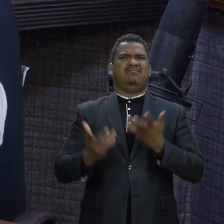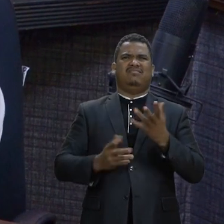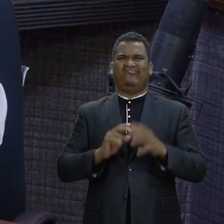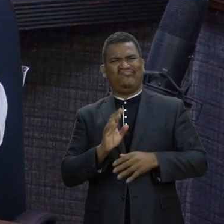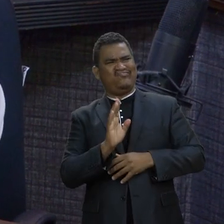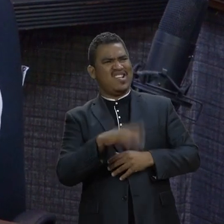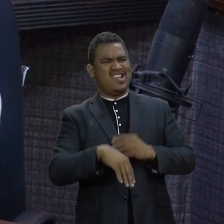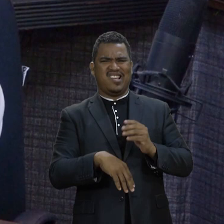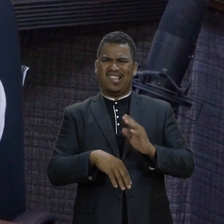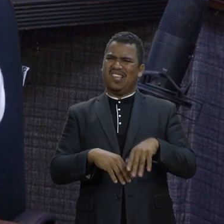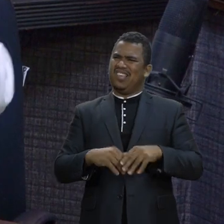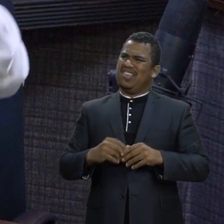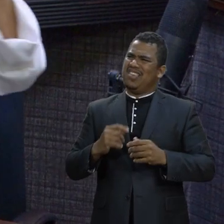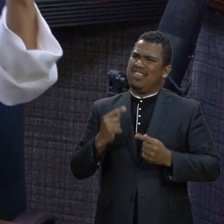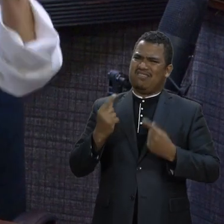sino